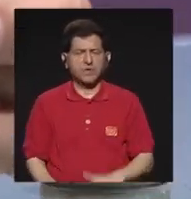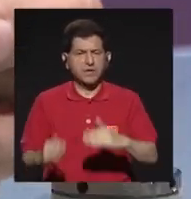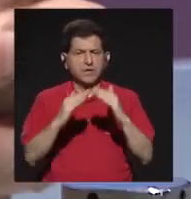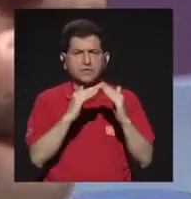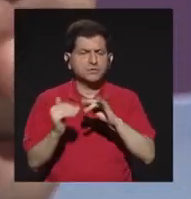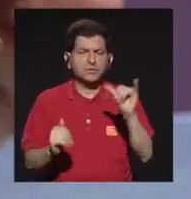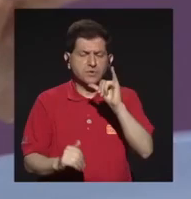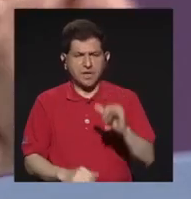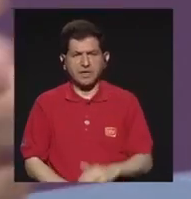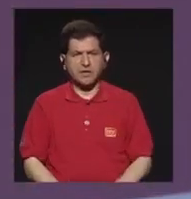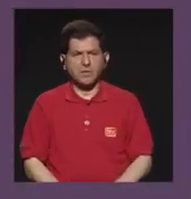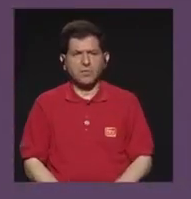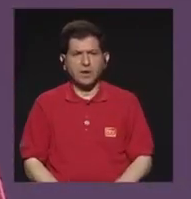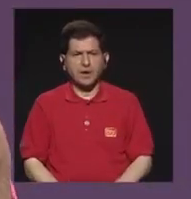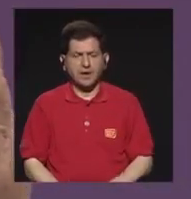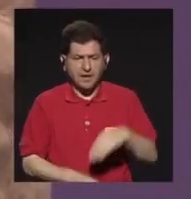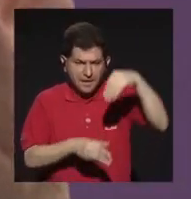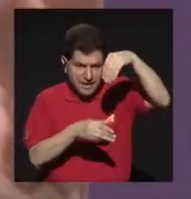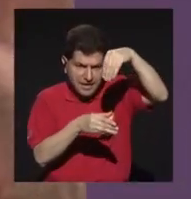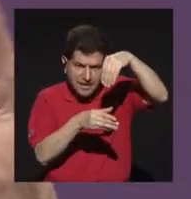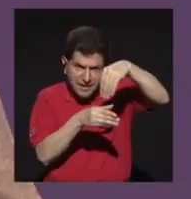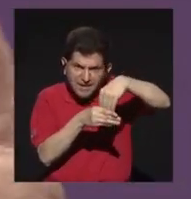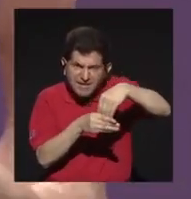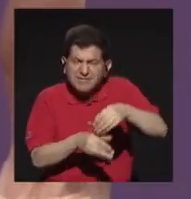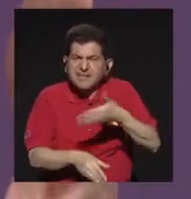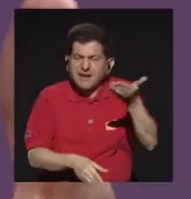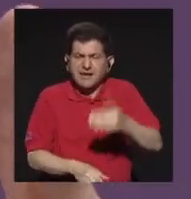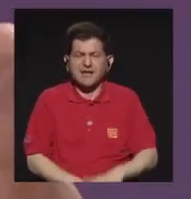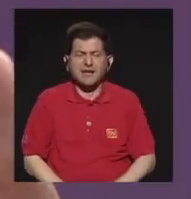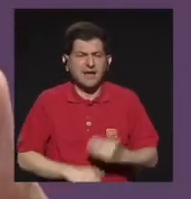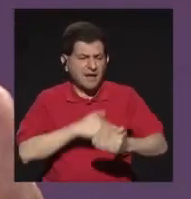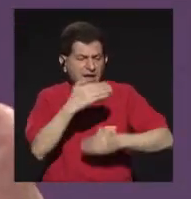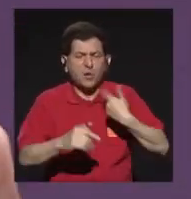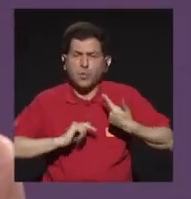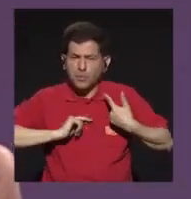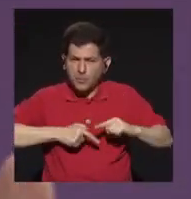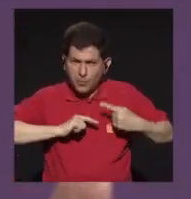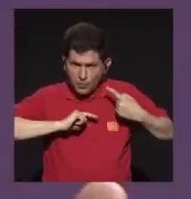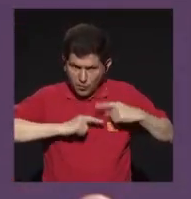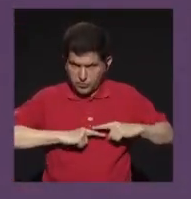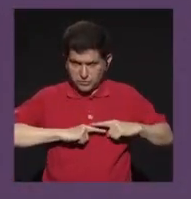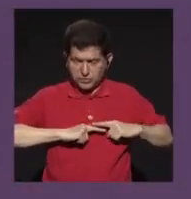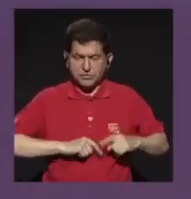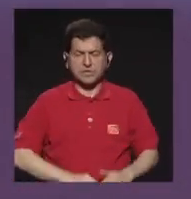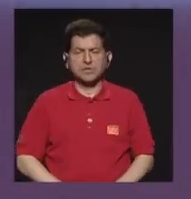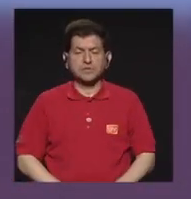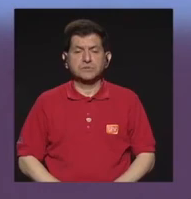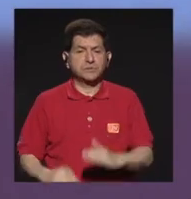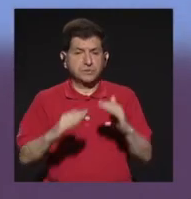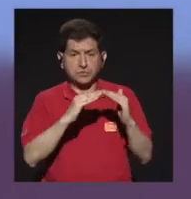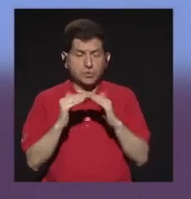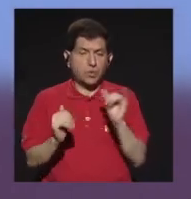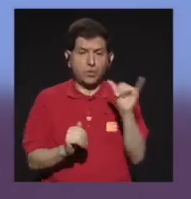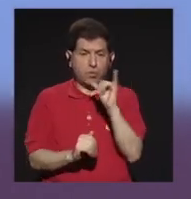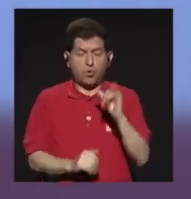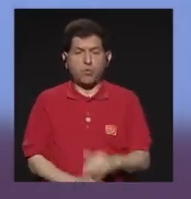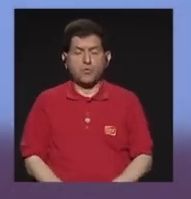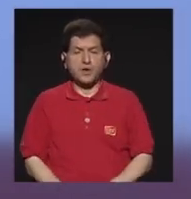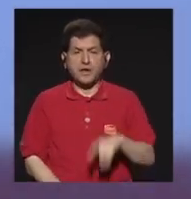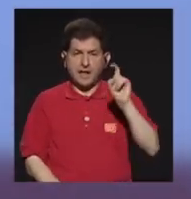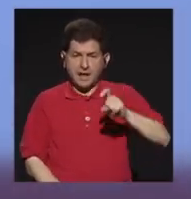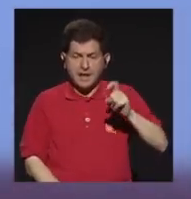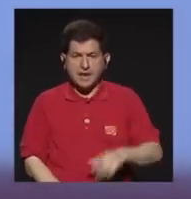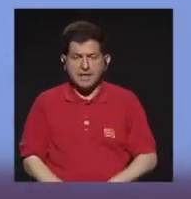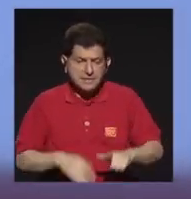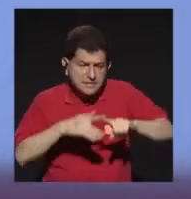también entran en esta serie de dolores y las comunidades también se deben de reparar